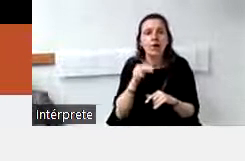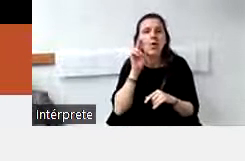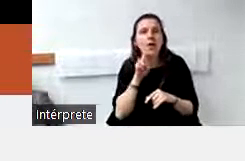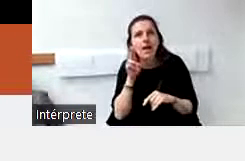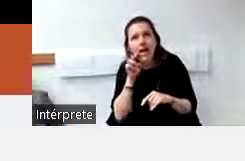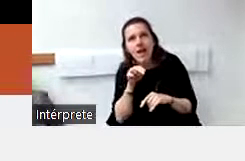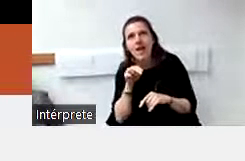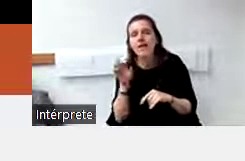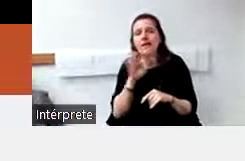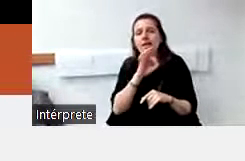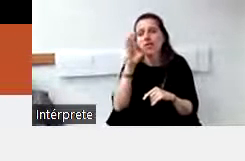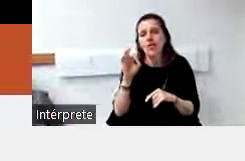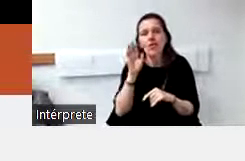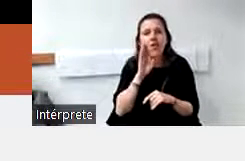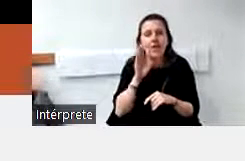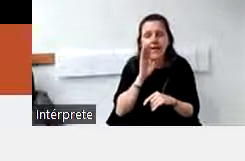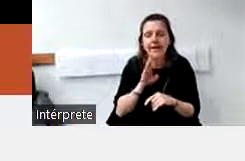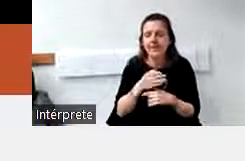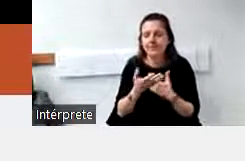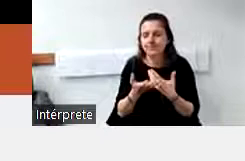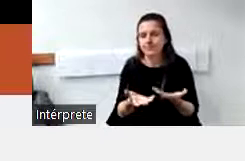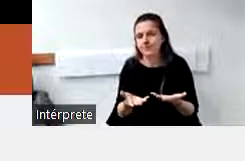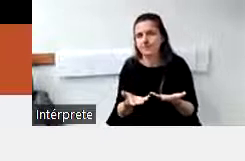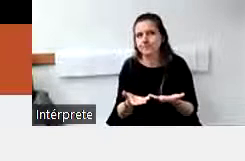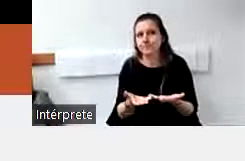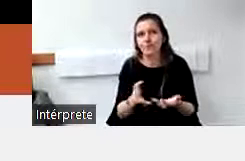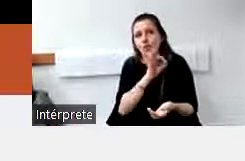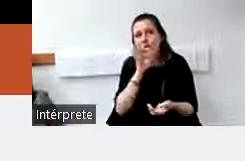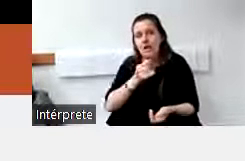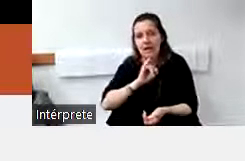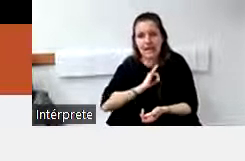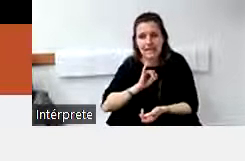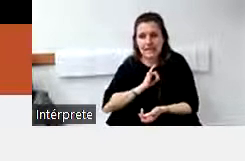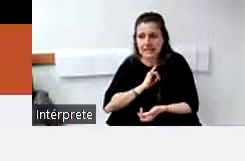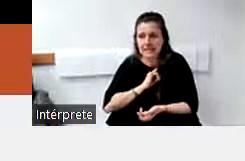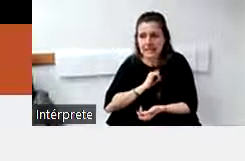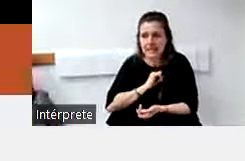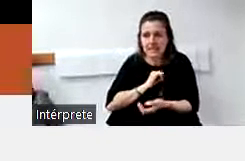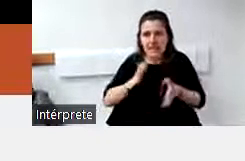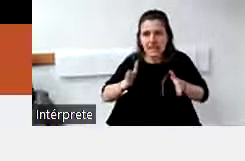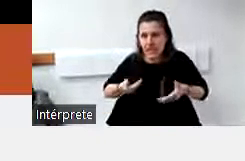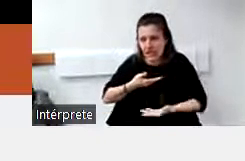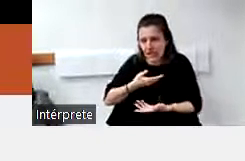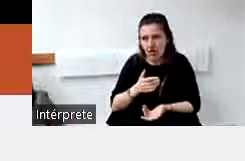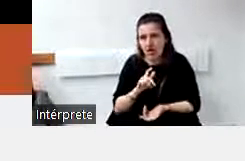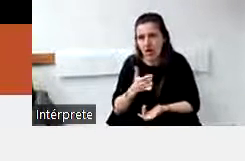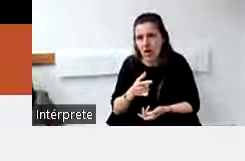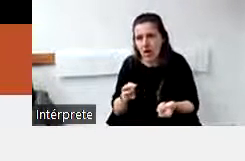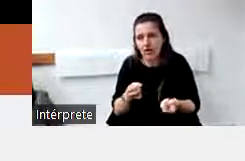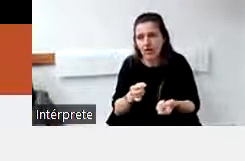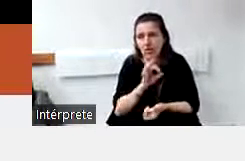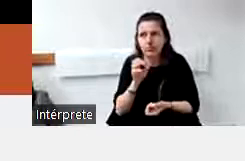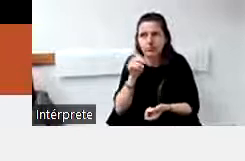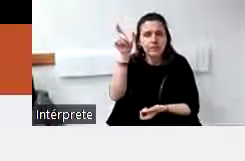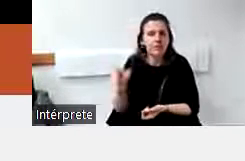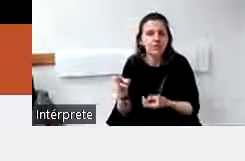o la identidad no binaria, como es las personas trans, pero eso no es